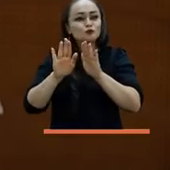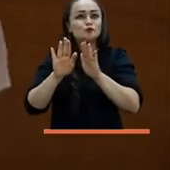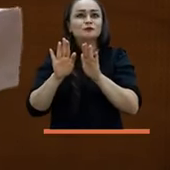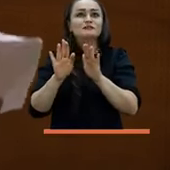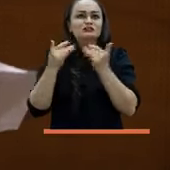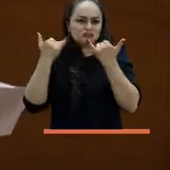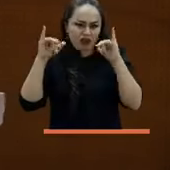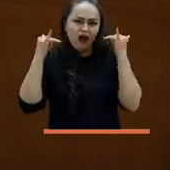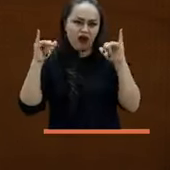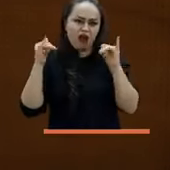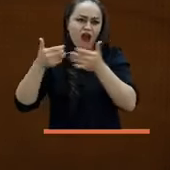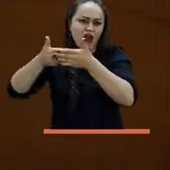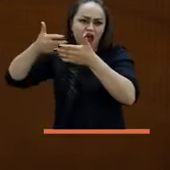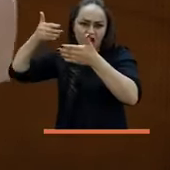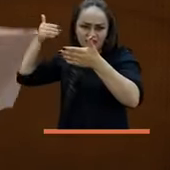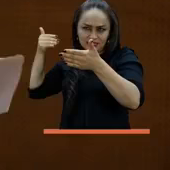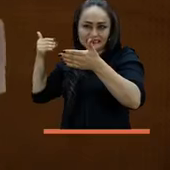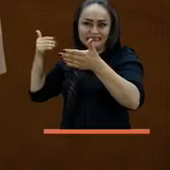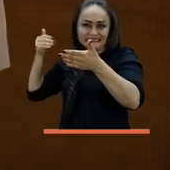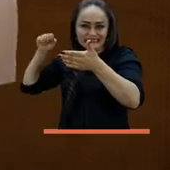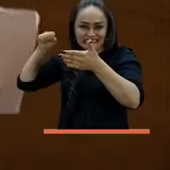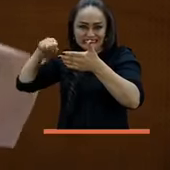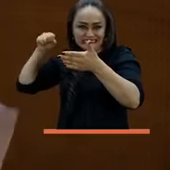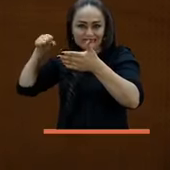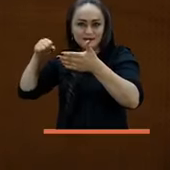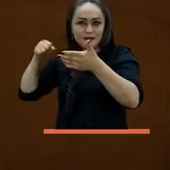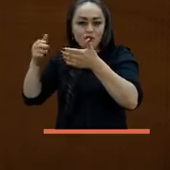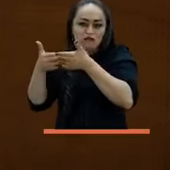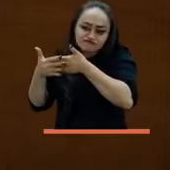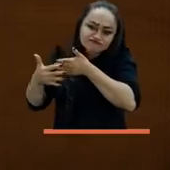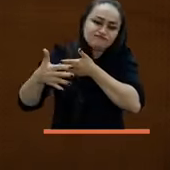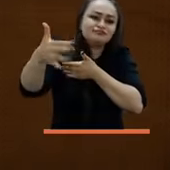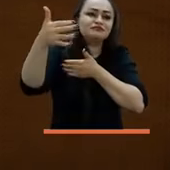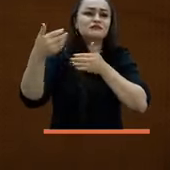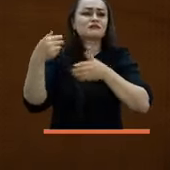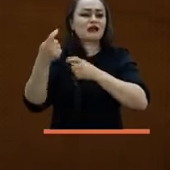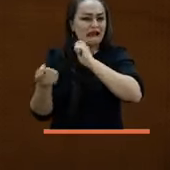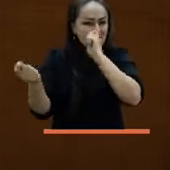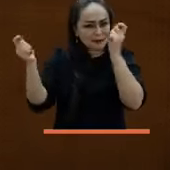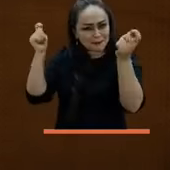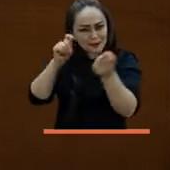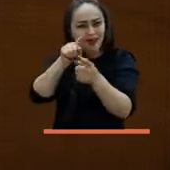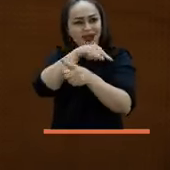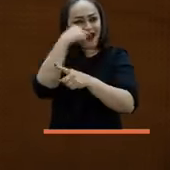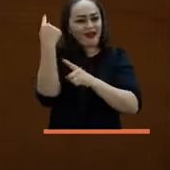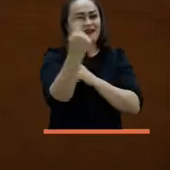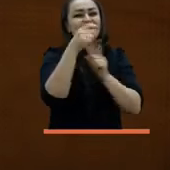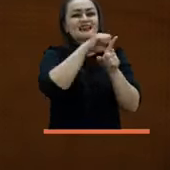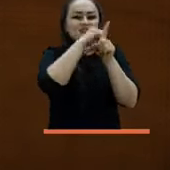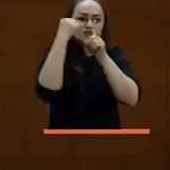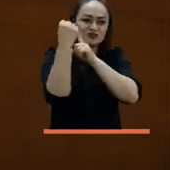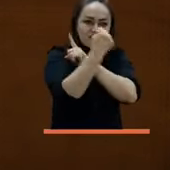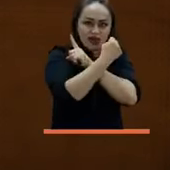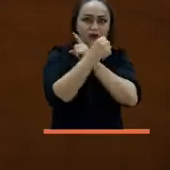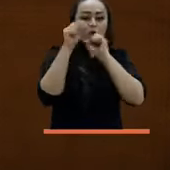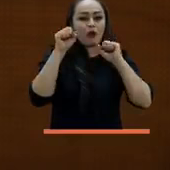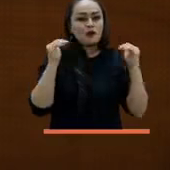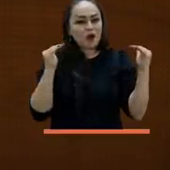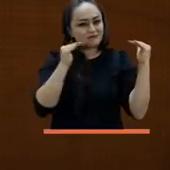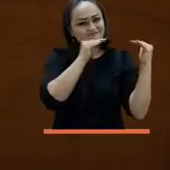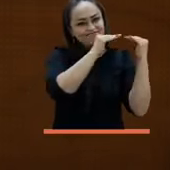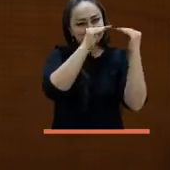que ya hay a partir de ello pensar nos en la posibilidad de tener sociedades mucho más equitativas e incluyentes